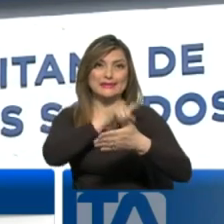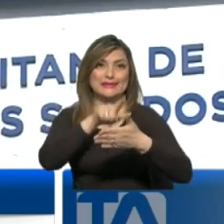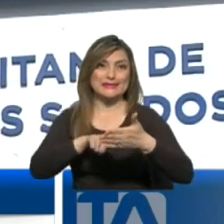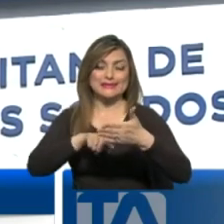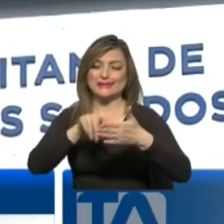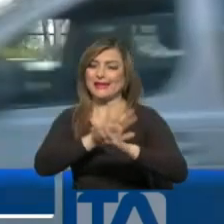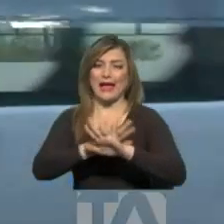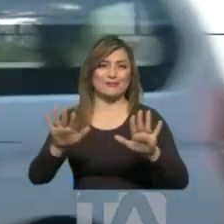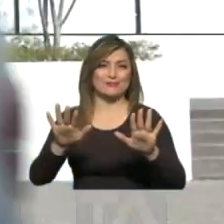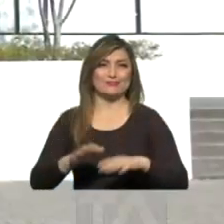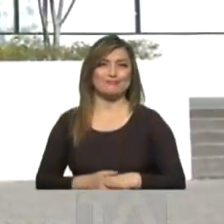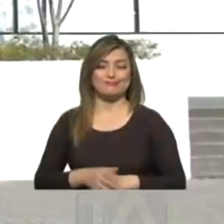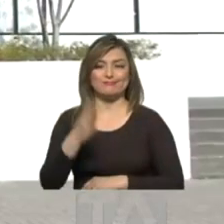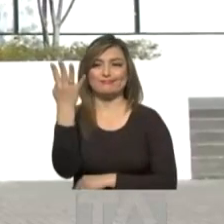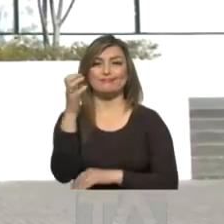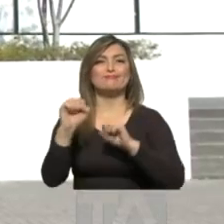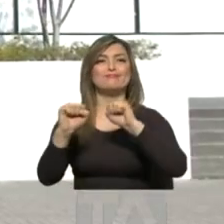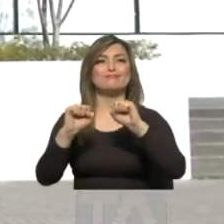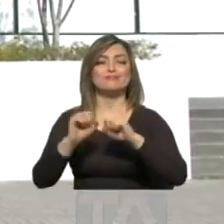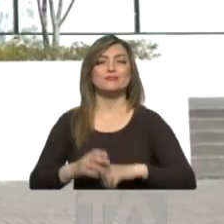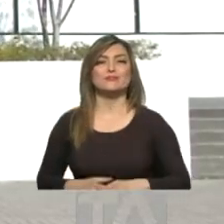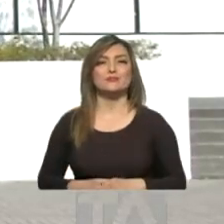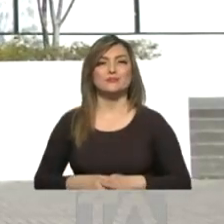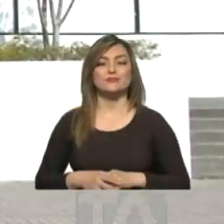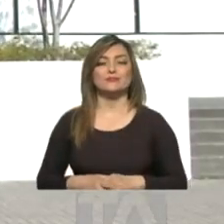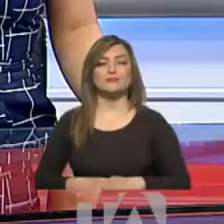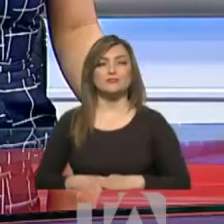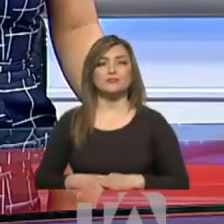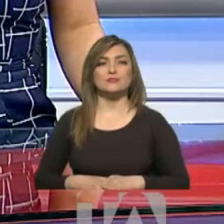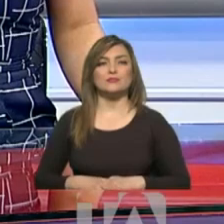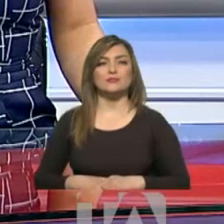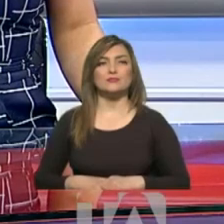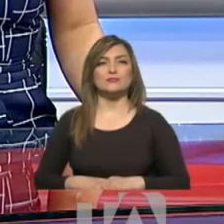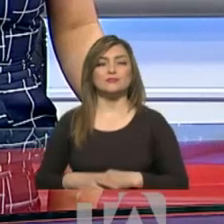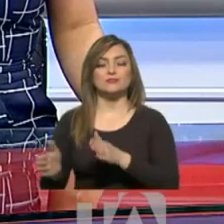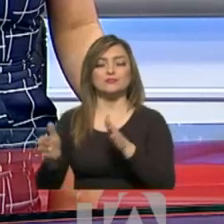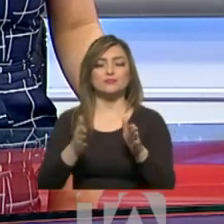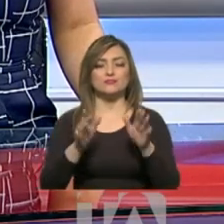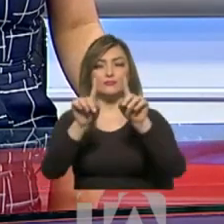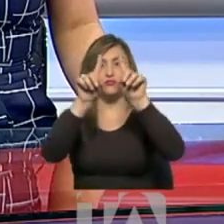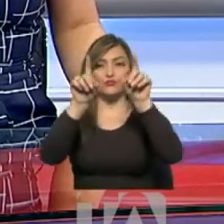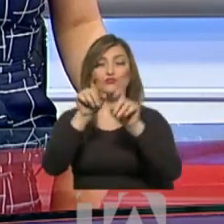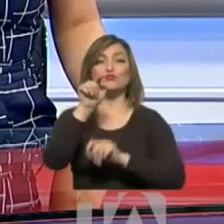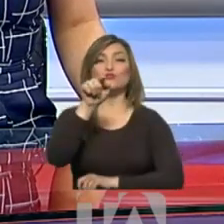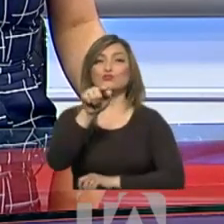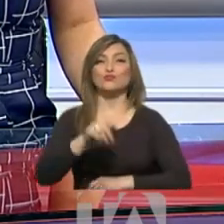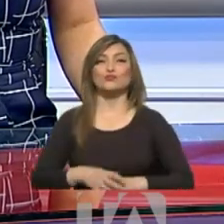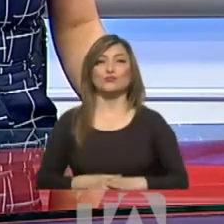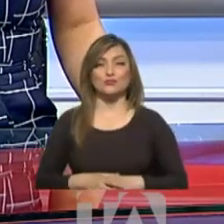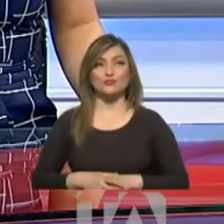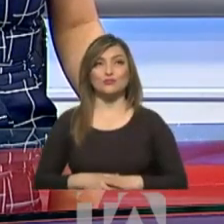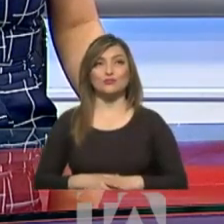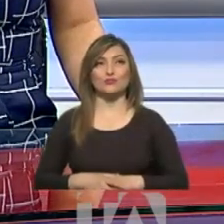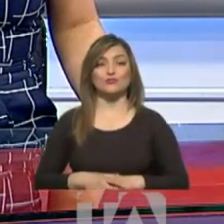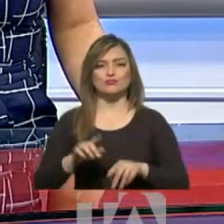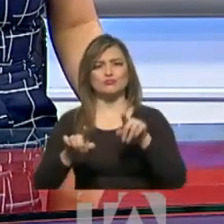de baja el 14 de mayo. En Quito, Paul Coello, 24 horas. Ahora tenemos una pregunta para usted. ¿Se ha encontrado